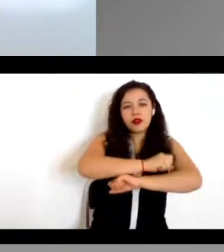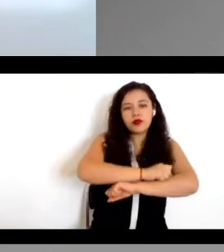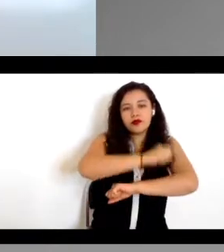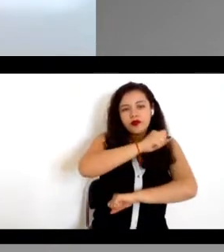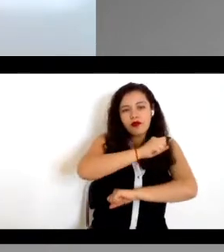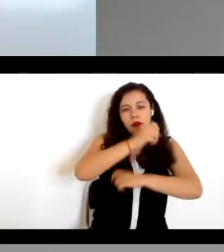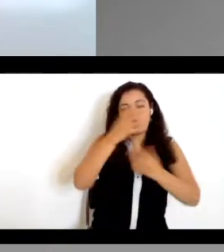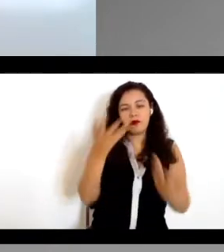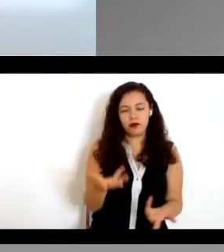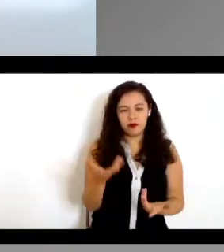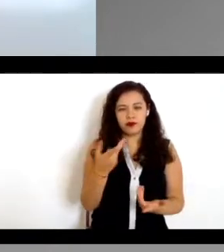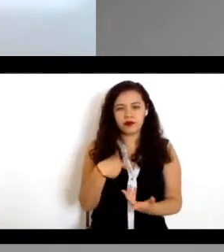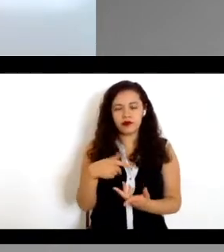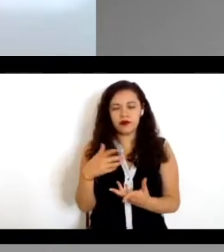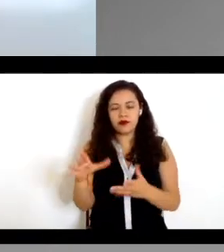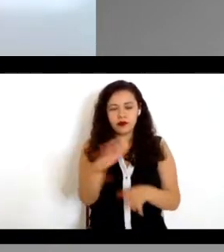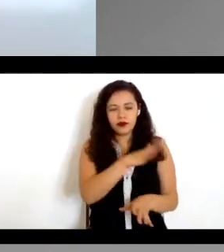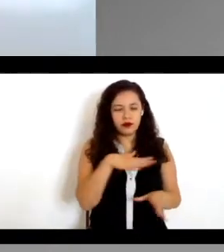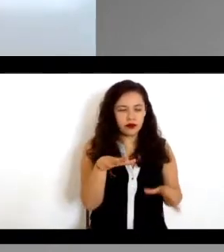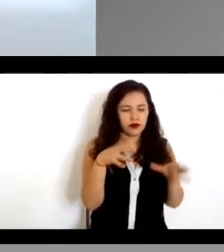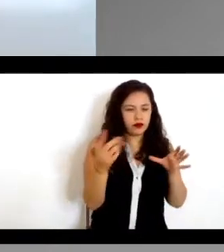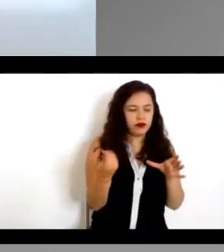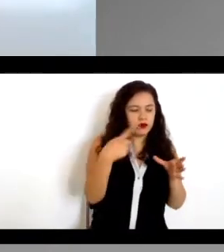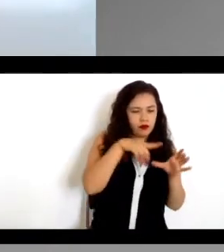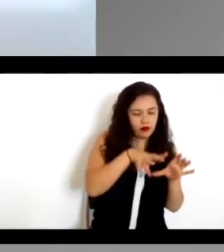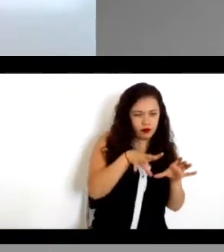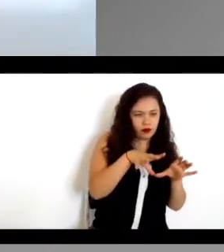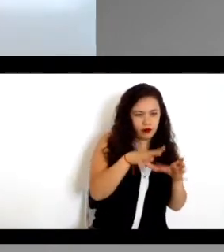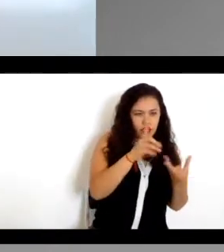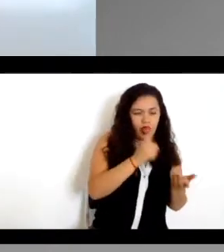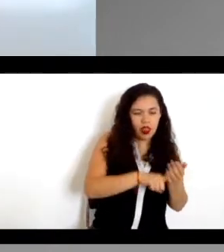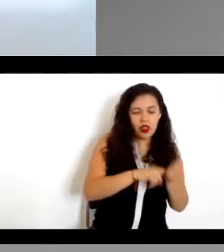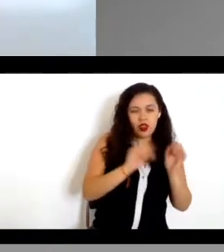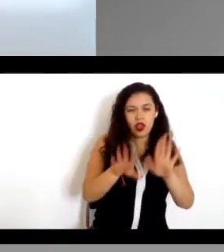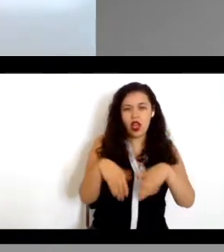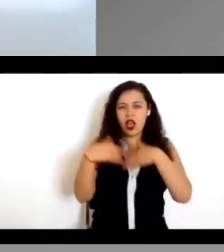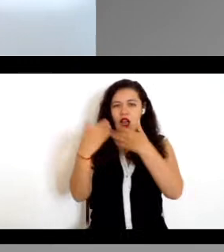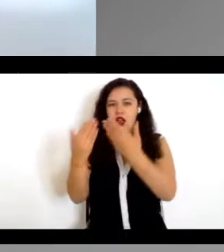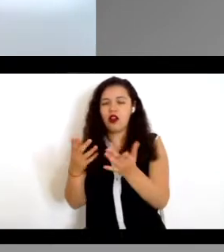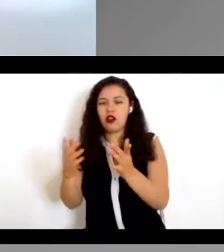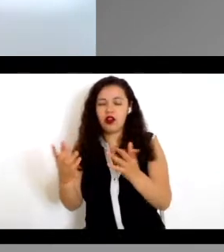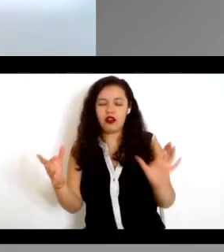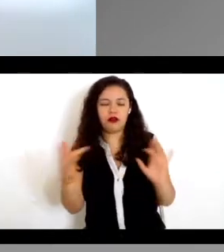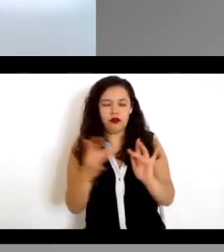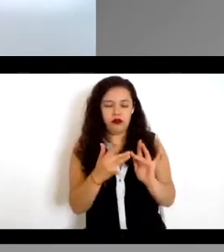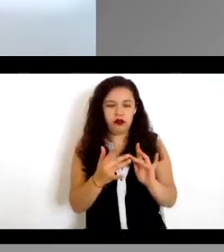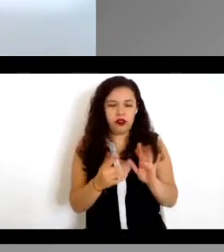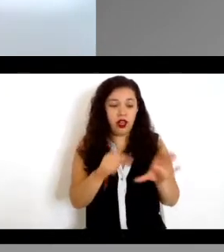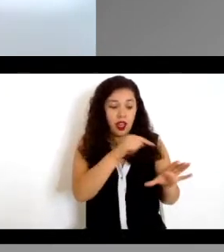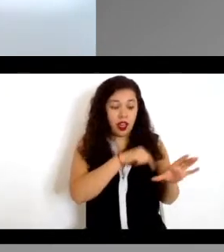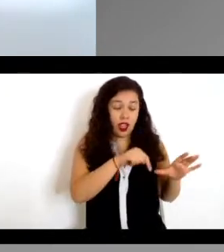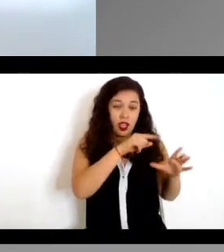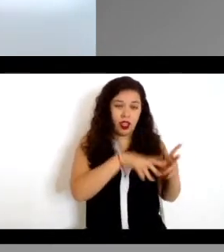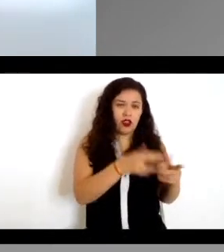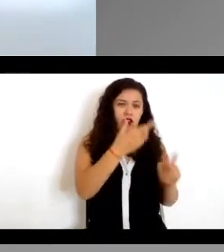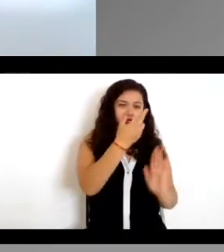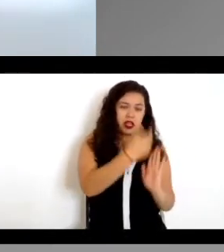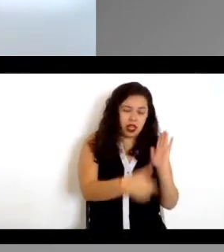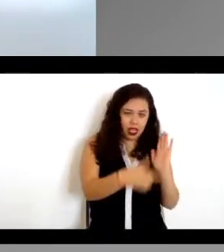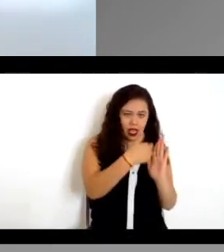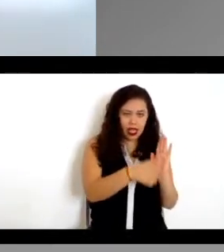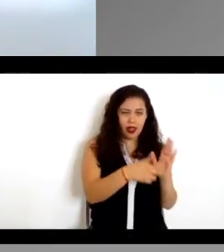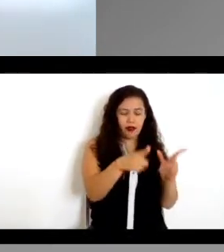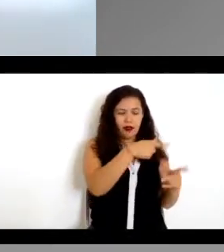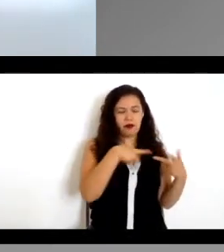interno con otro exterior y viceversa. Hacia adentro, trabajamos impartiendo talleres y